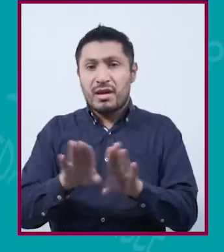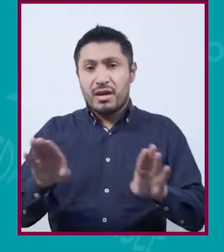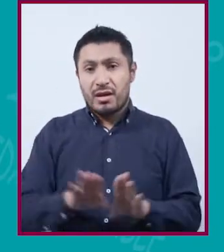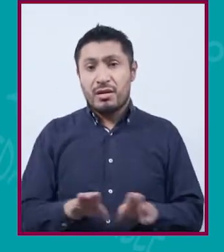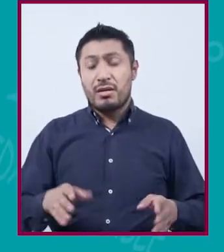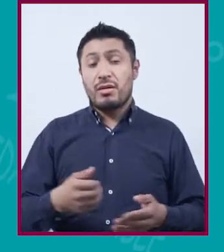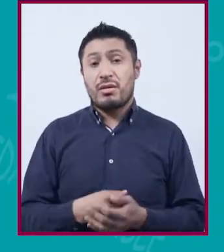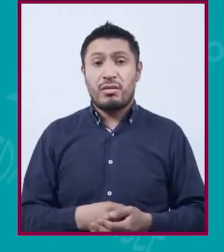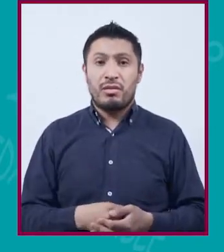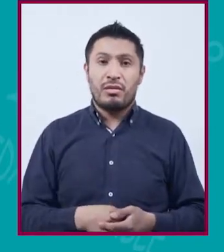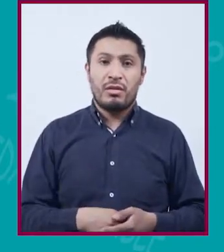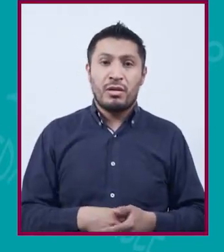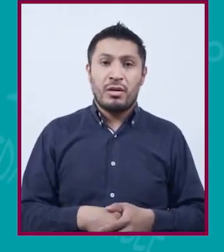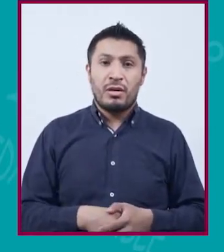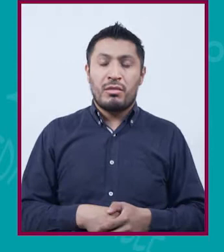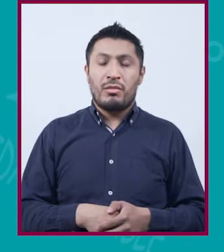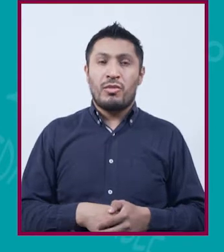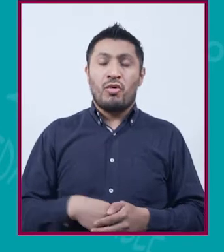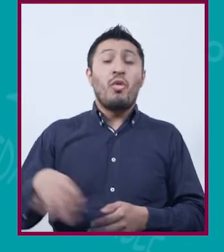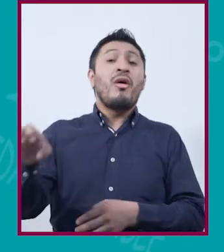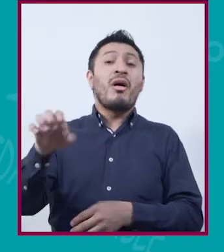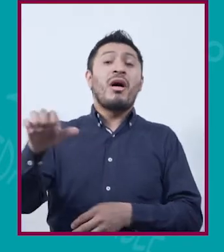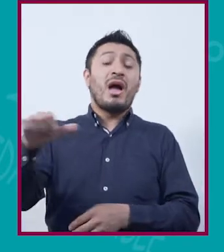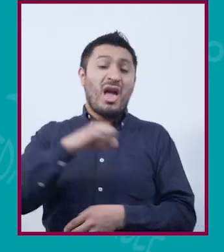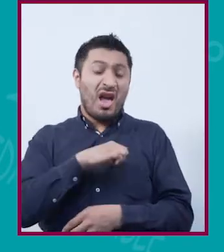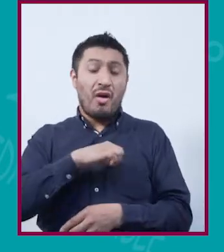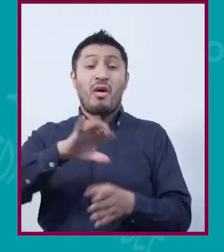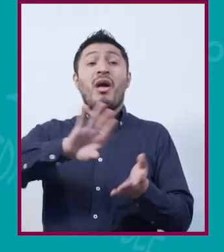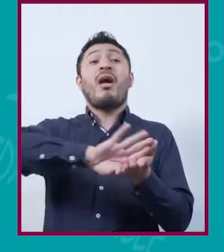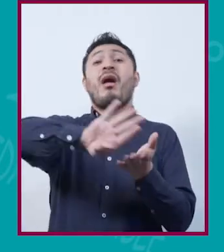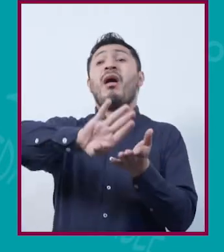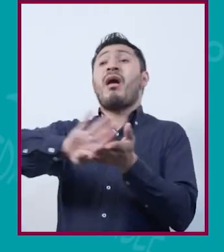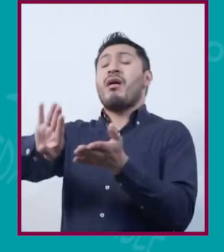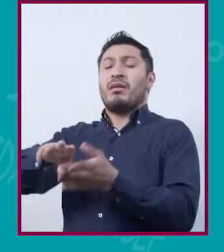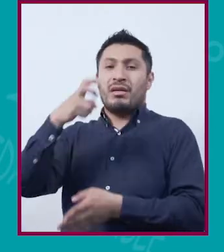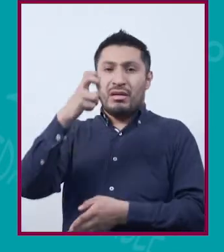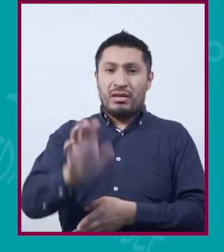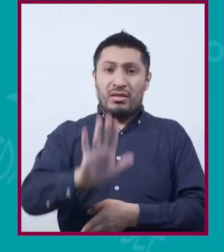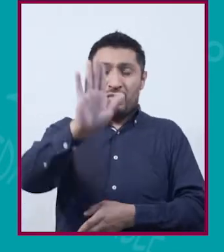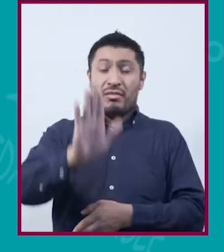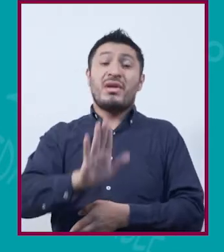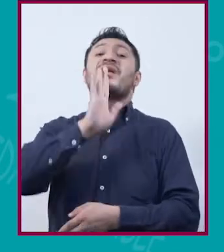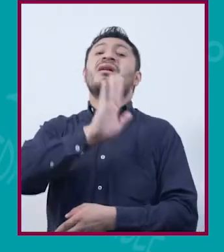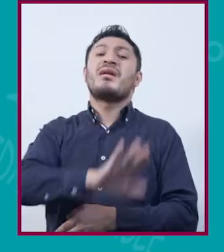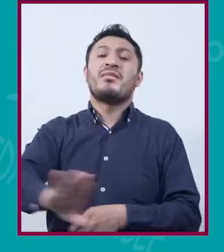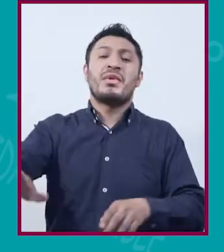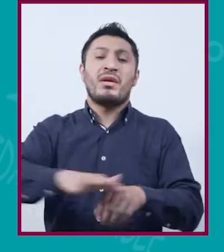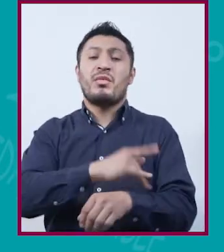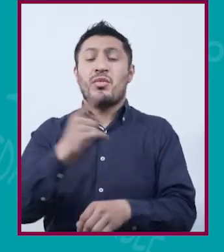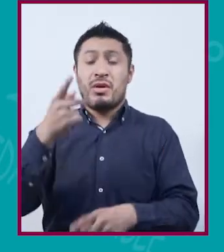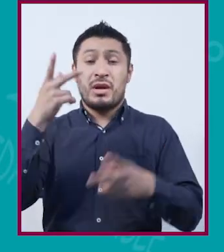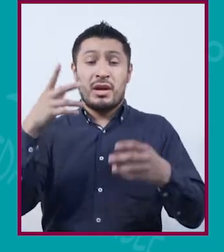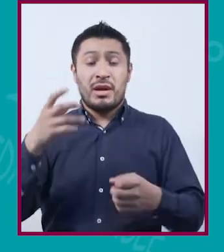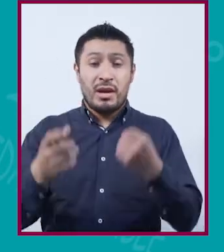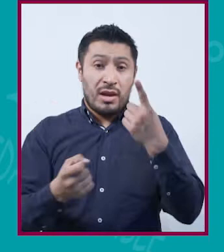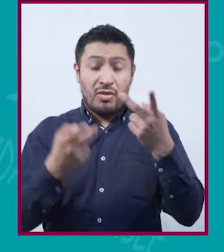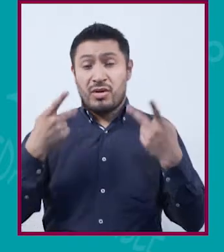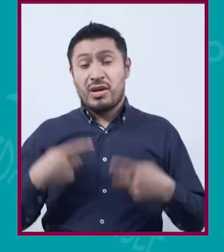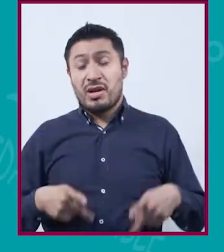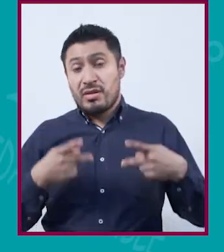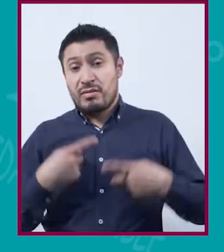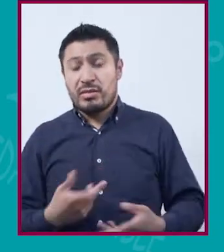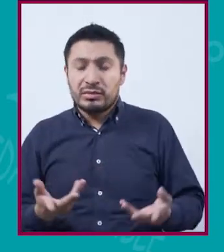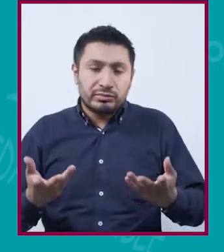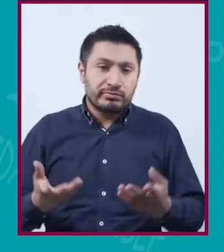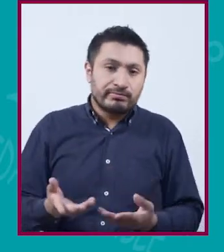familia se toma por sí sola y deja al lado a otros, lo que parece incorrecto, ya que hay personas que no